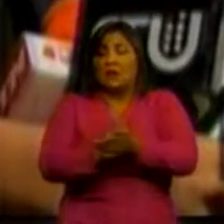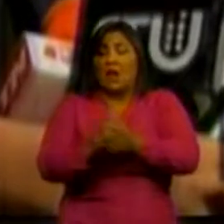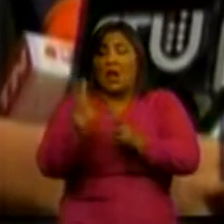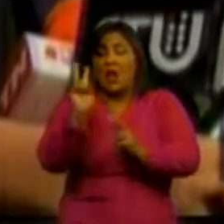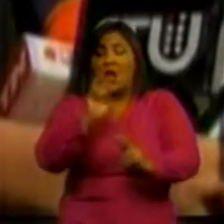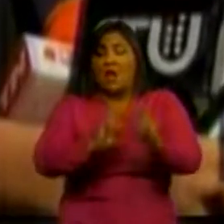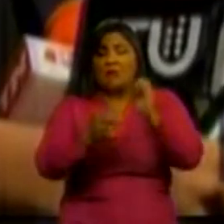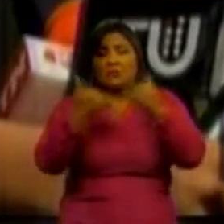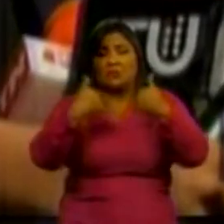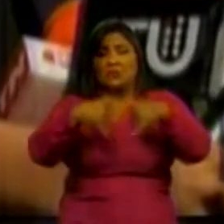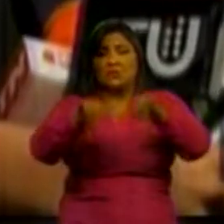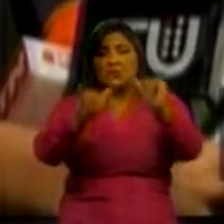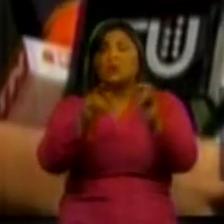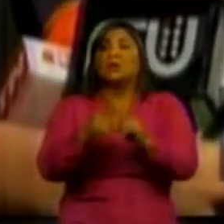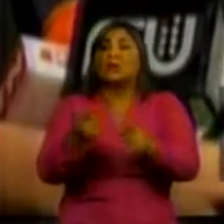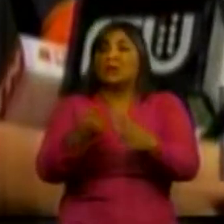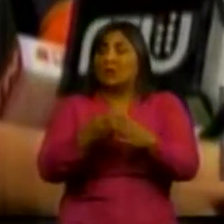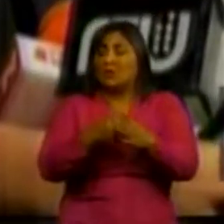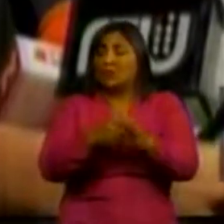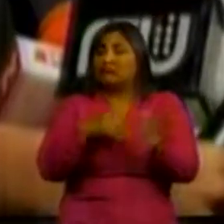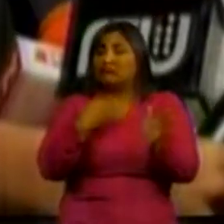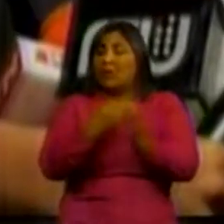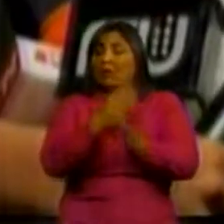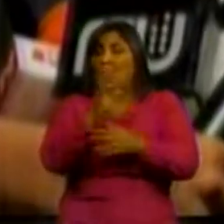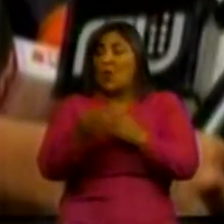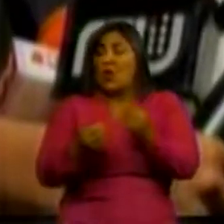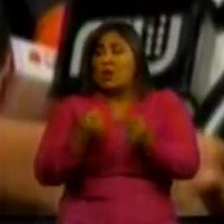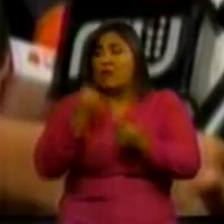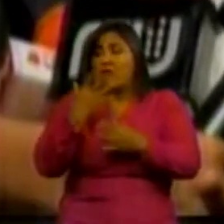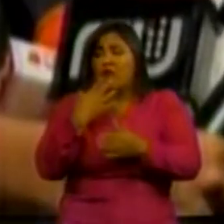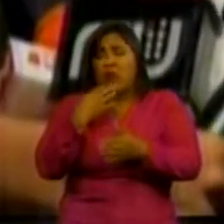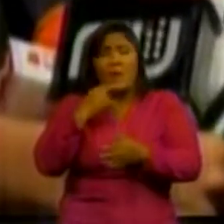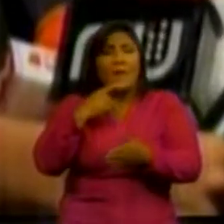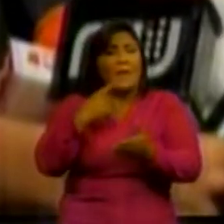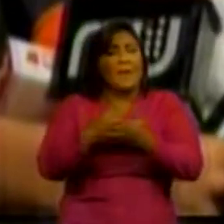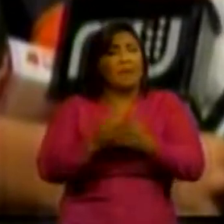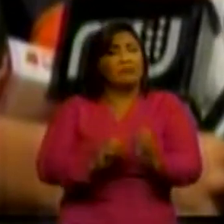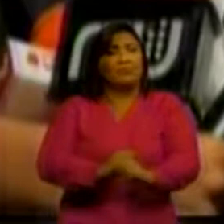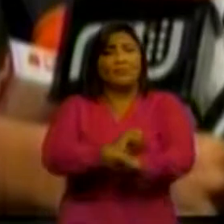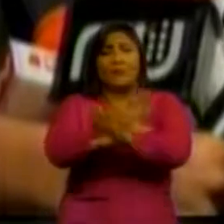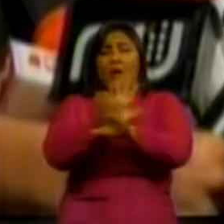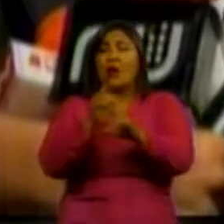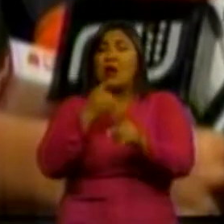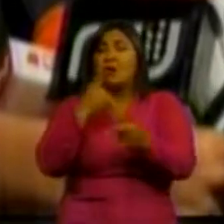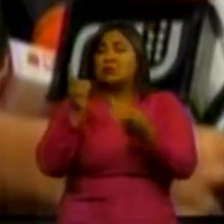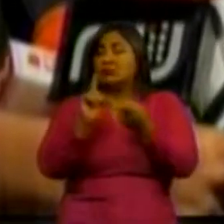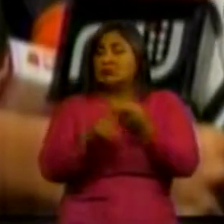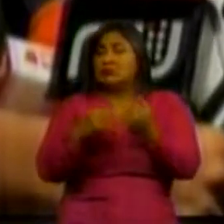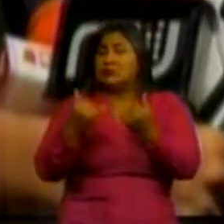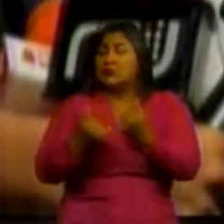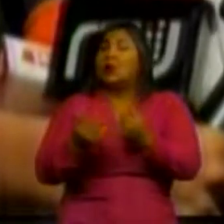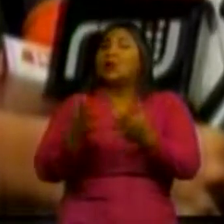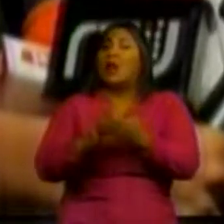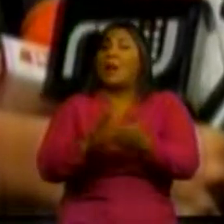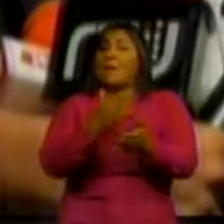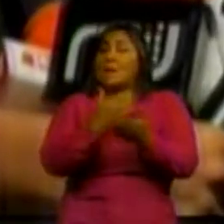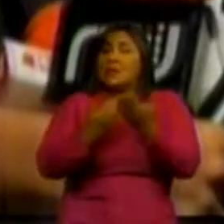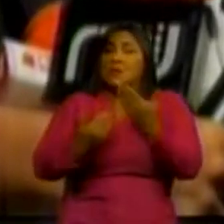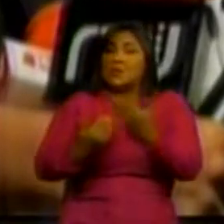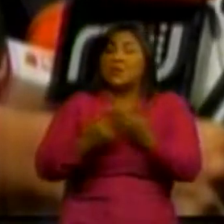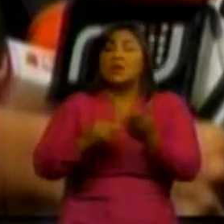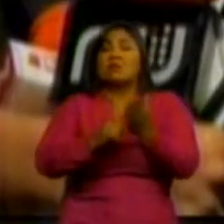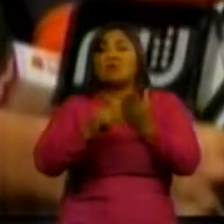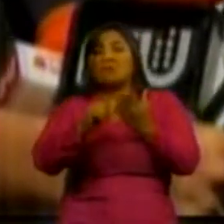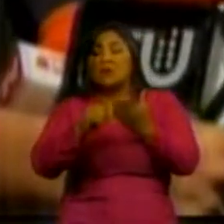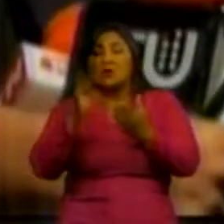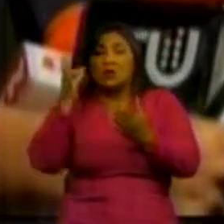investigación prosiga. Entonces, eso es lo que se ha demostrado, todas las versiones han sido congruentes con eso, más aún con la versión del señor presidente, la versión de la señora ministra,